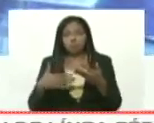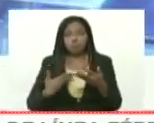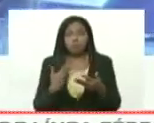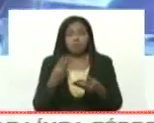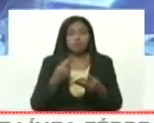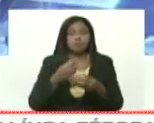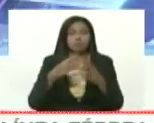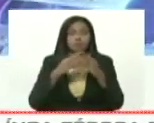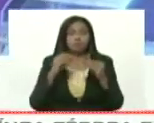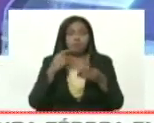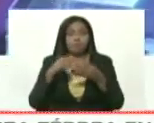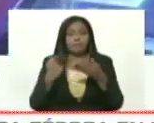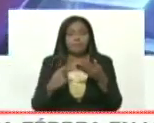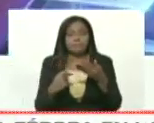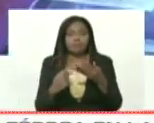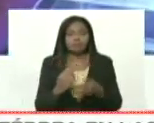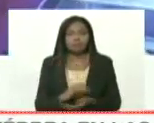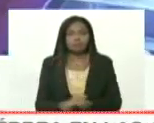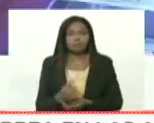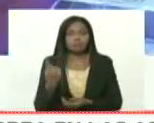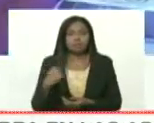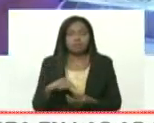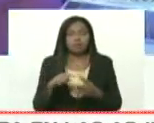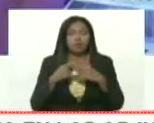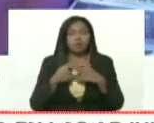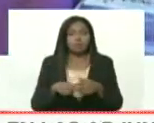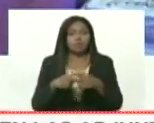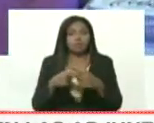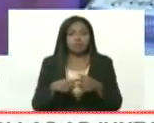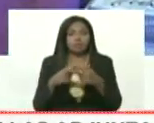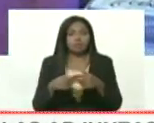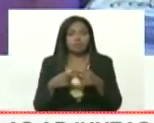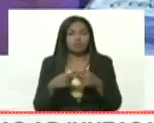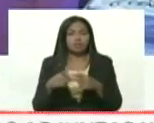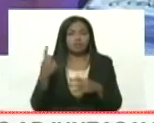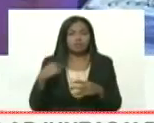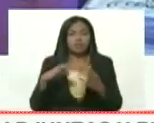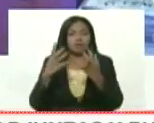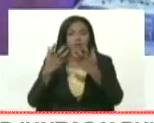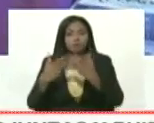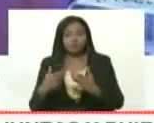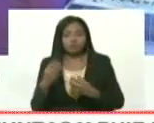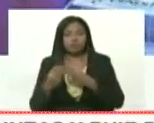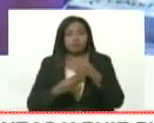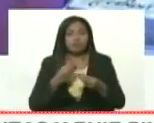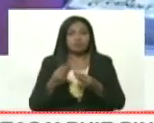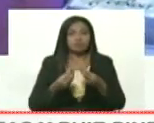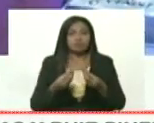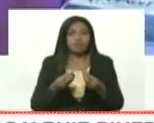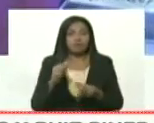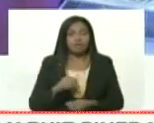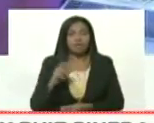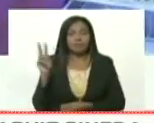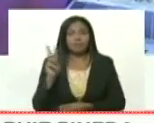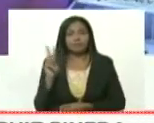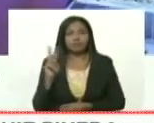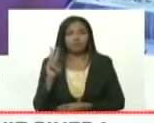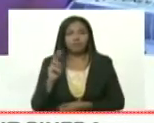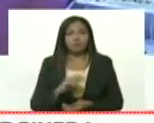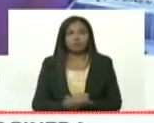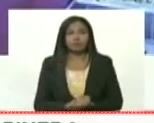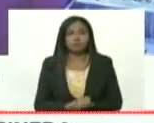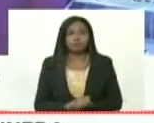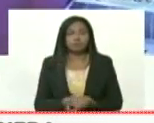estos equipos, tener los talleres, tener la industria y hacerlo en Venezuela. Sí, incluso y romper